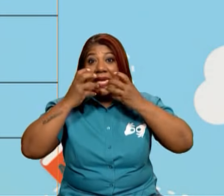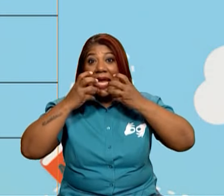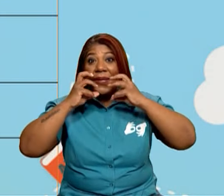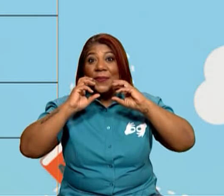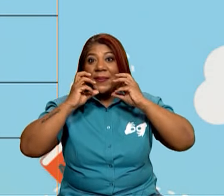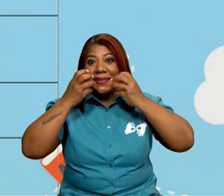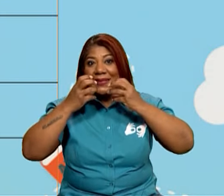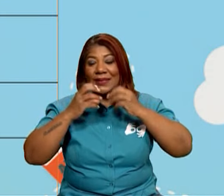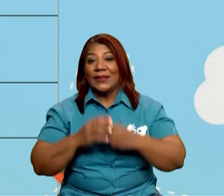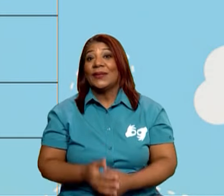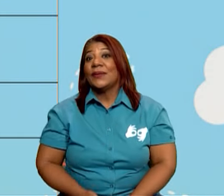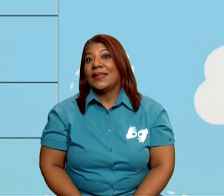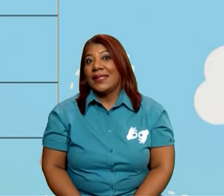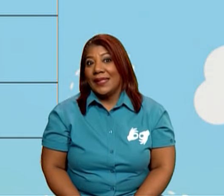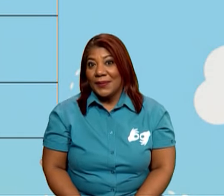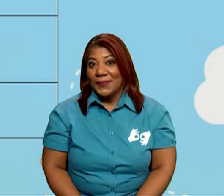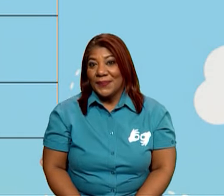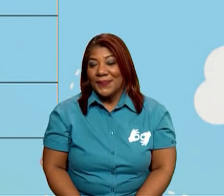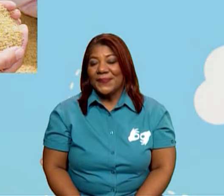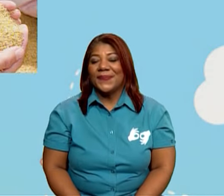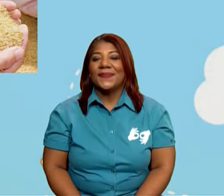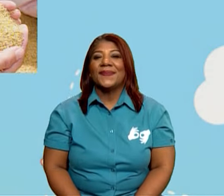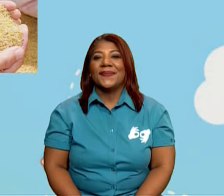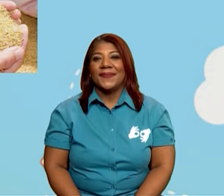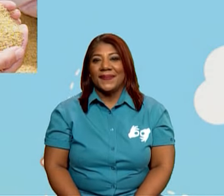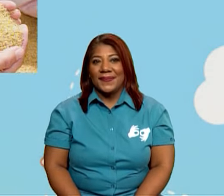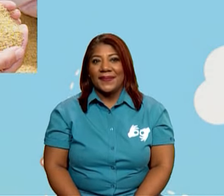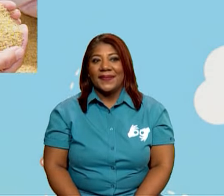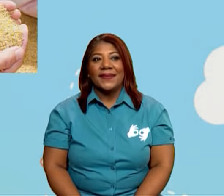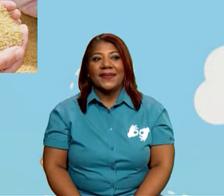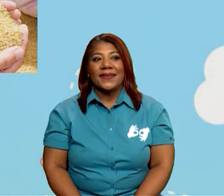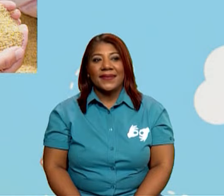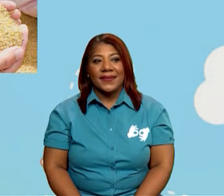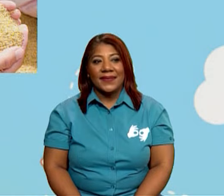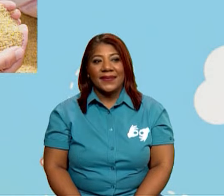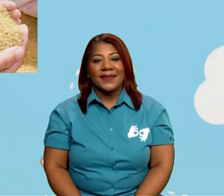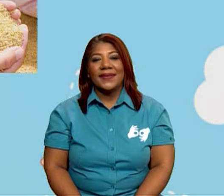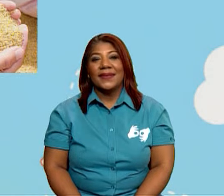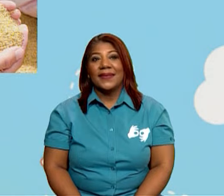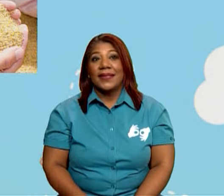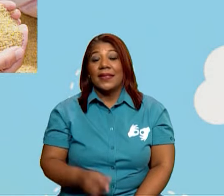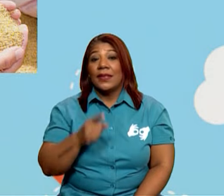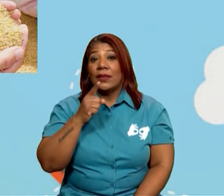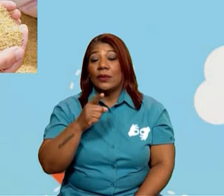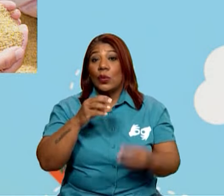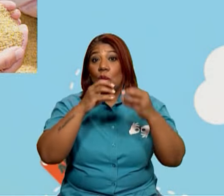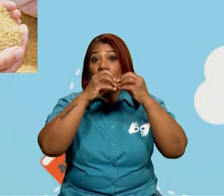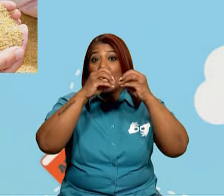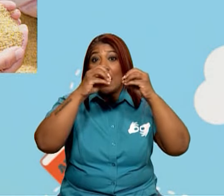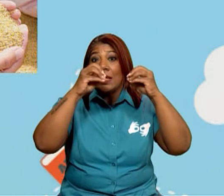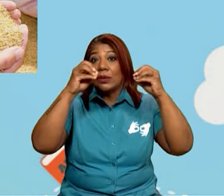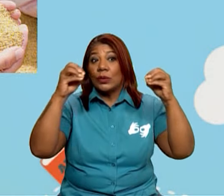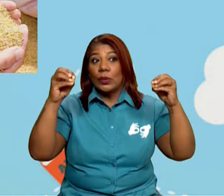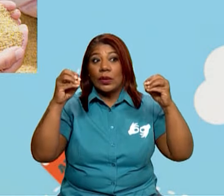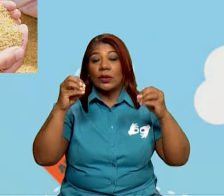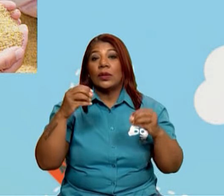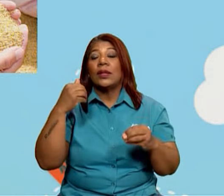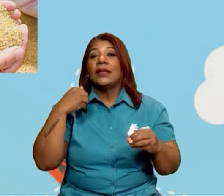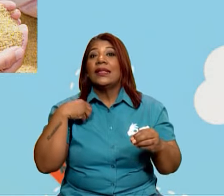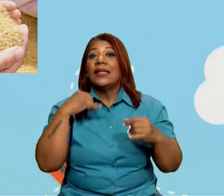seres vivos. Muy bien, vamos entonces a seguir. Ahora tenemos Completa con dibujos cada